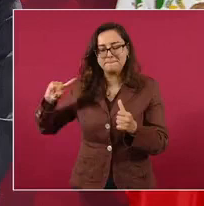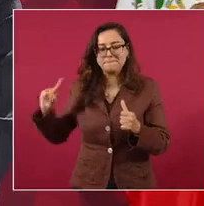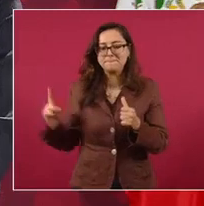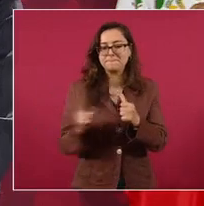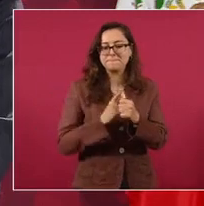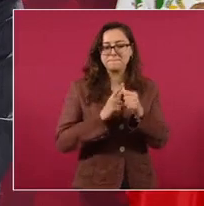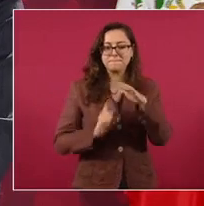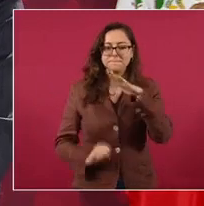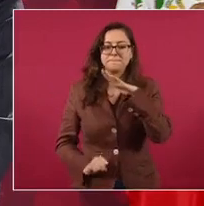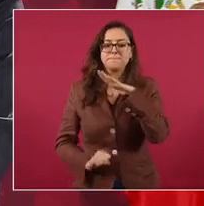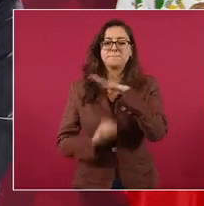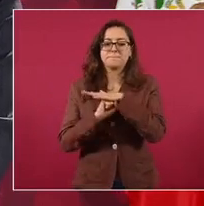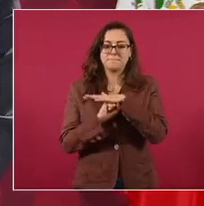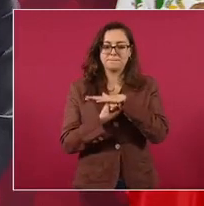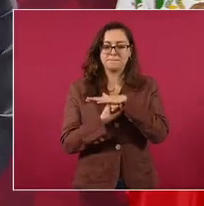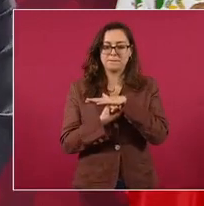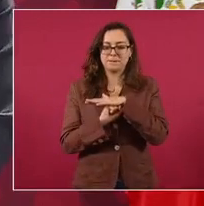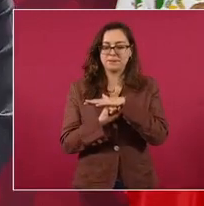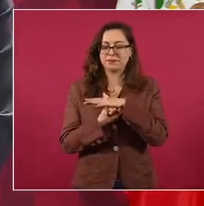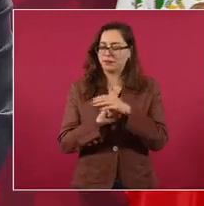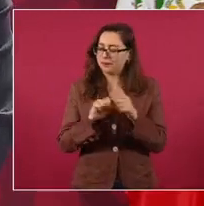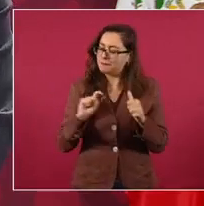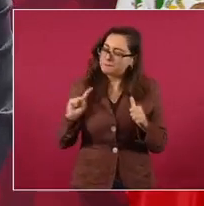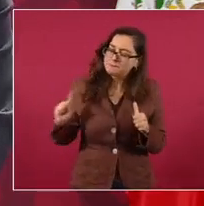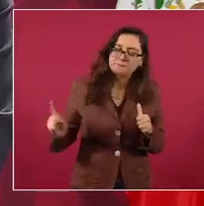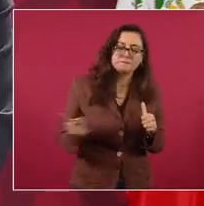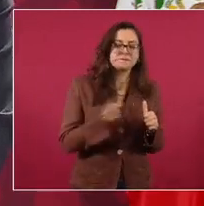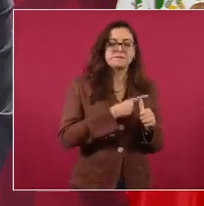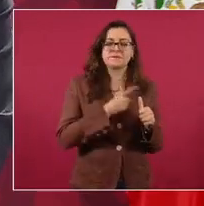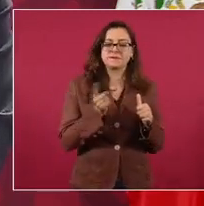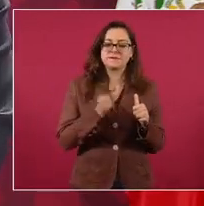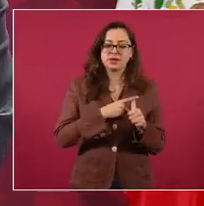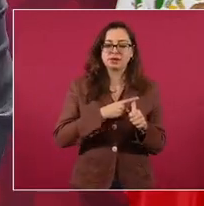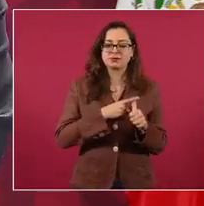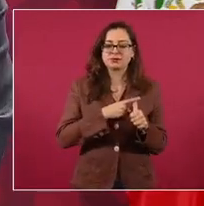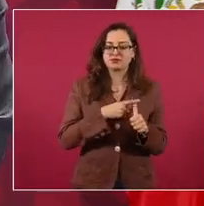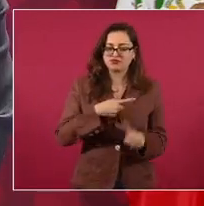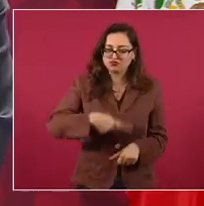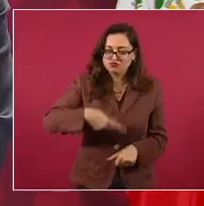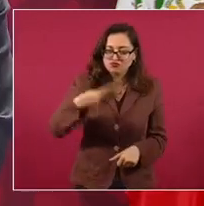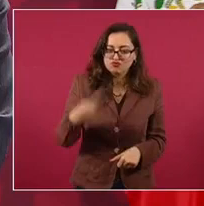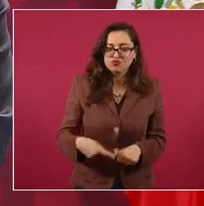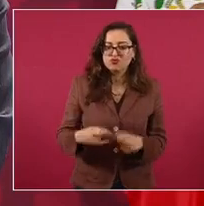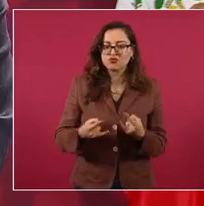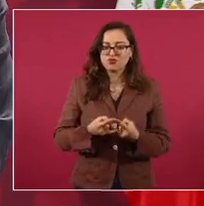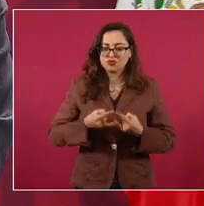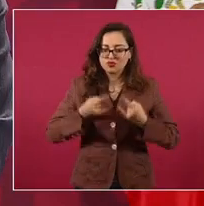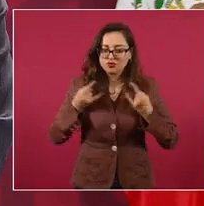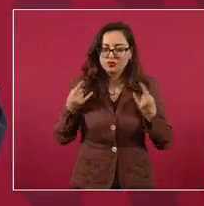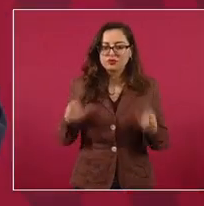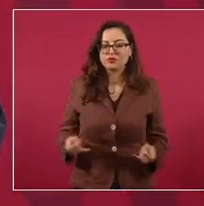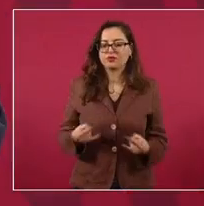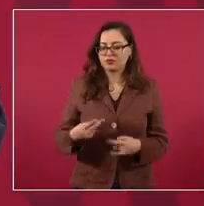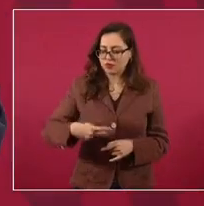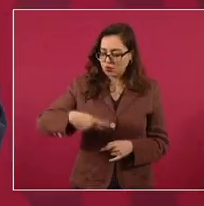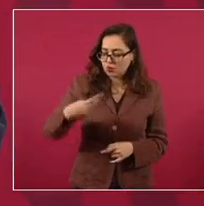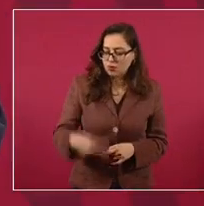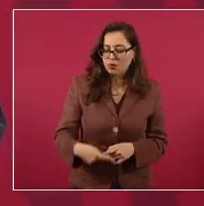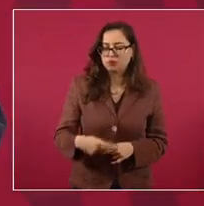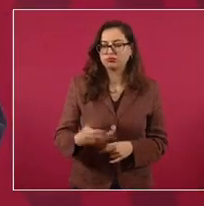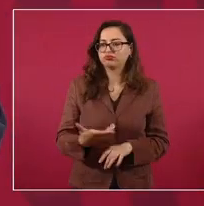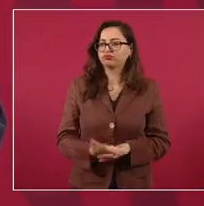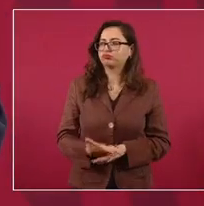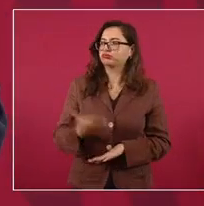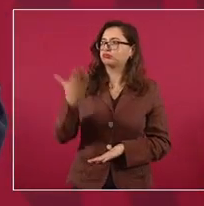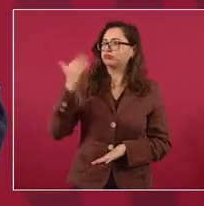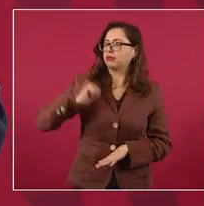Presidente, ya, para acabar. Lo primero, lo nuestro, nuestra historia, nuestro